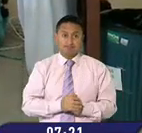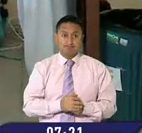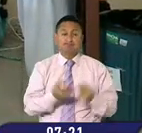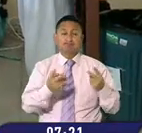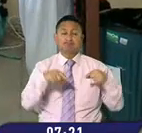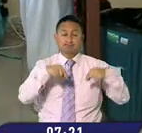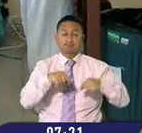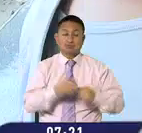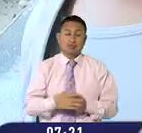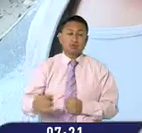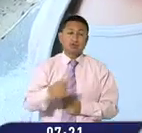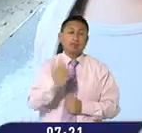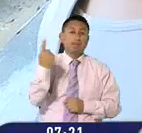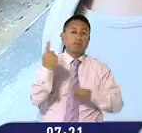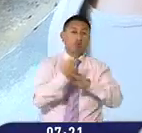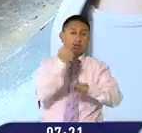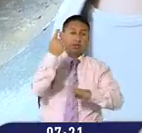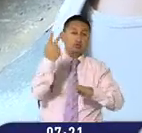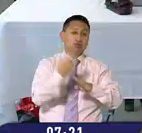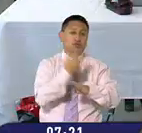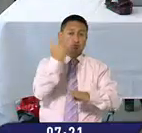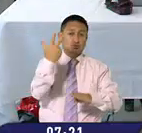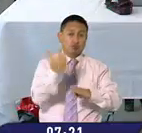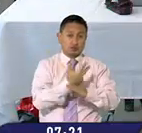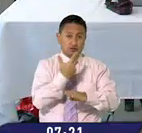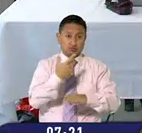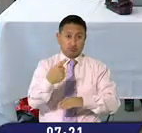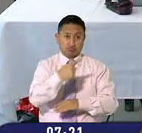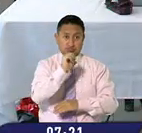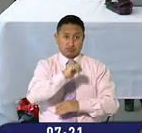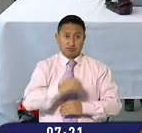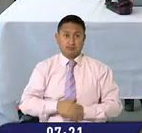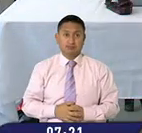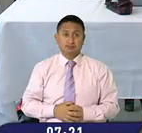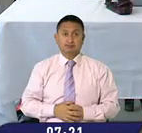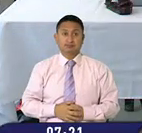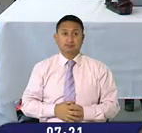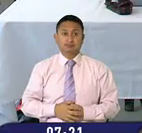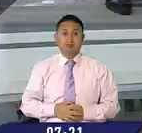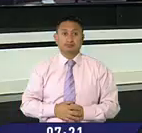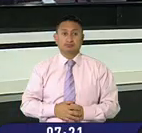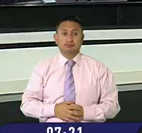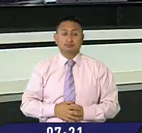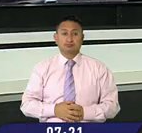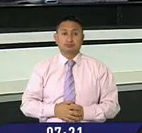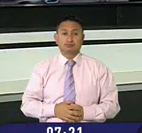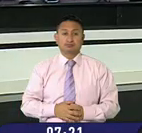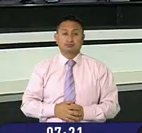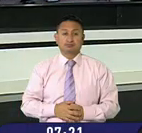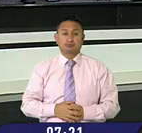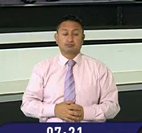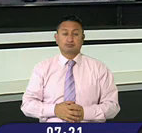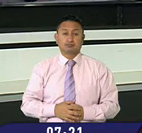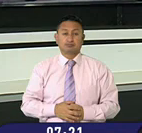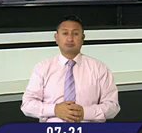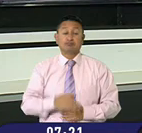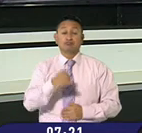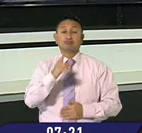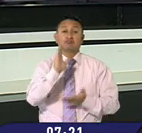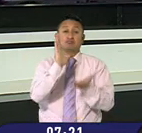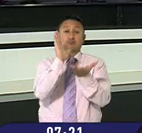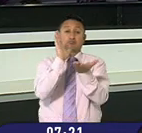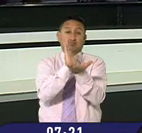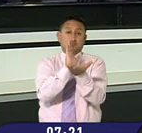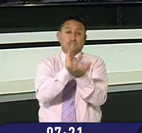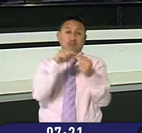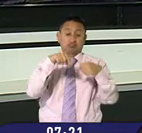y segundas dosis, informó Sofía Vintimilla. El Instituto Ecuatoriano de Seguridad Social habilitó un nuevo centro